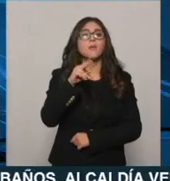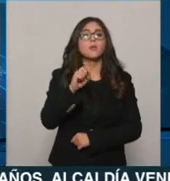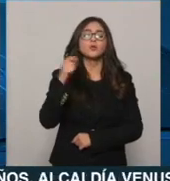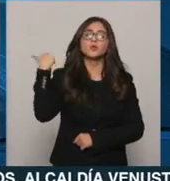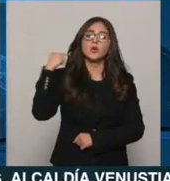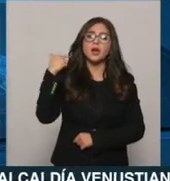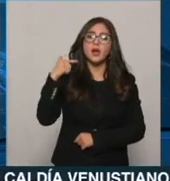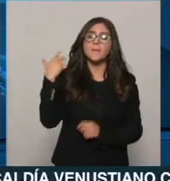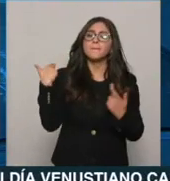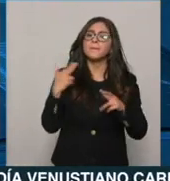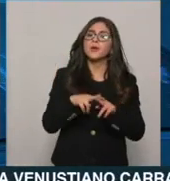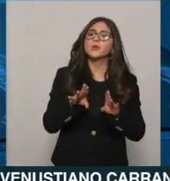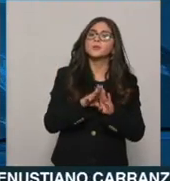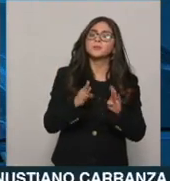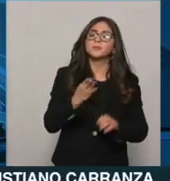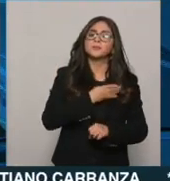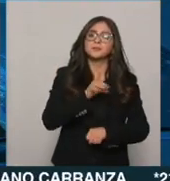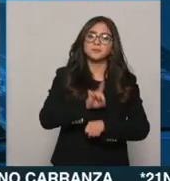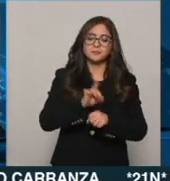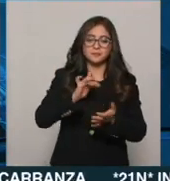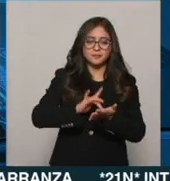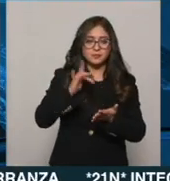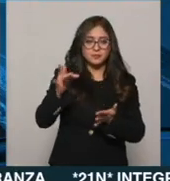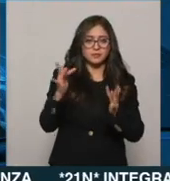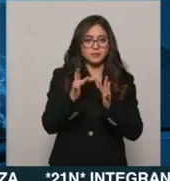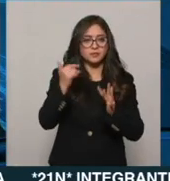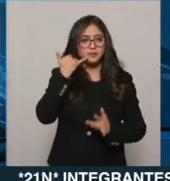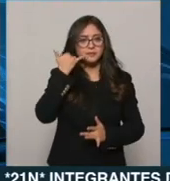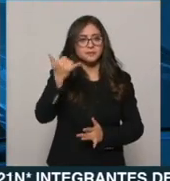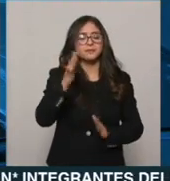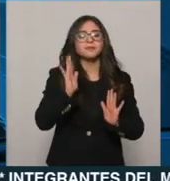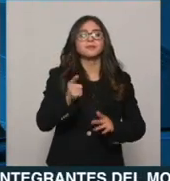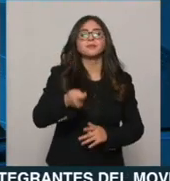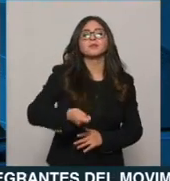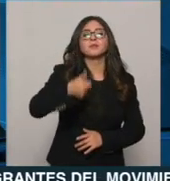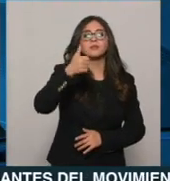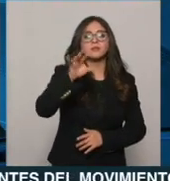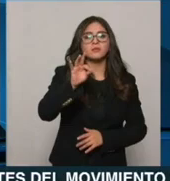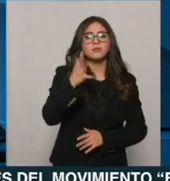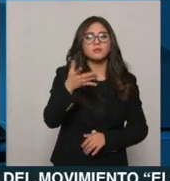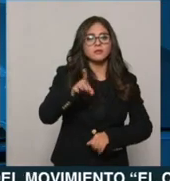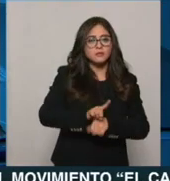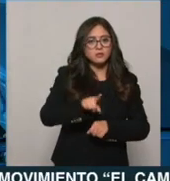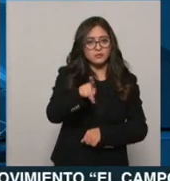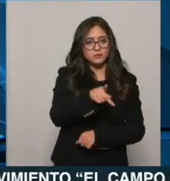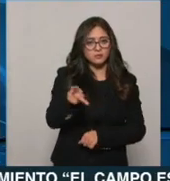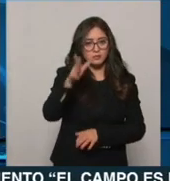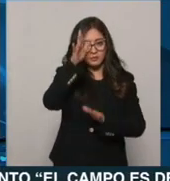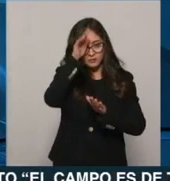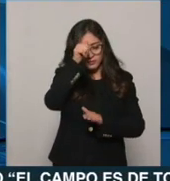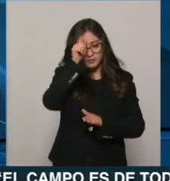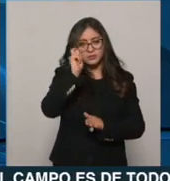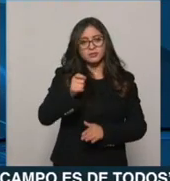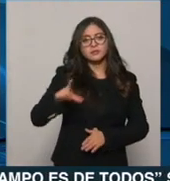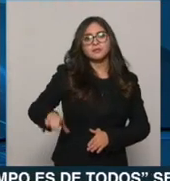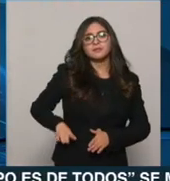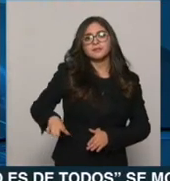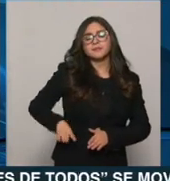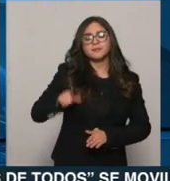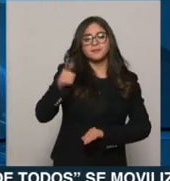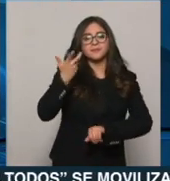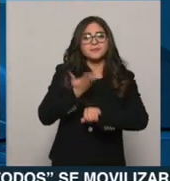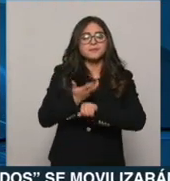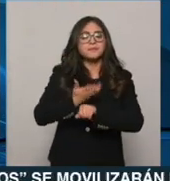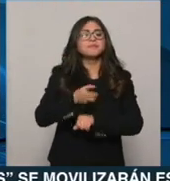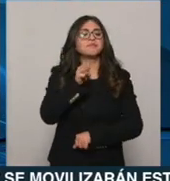está? Muy buenos días, gracias por atendernos. La llamada, se cumplieron ya los primeros 45 días de este acuerdo y el gobierno de Estados Unidos pues le dio